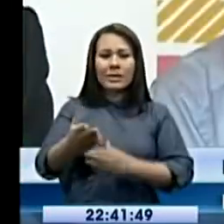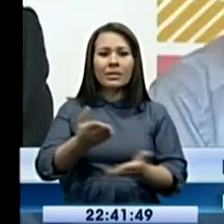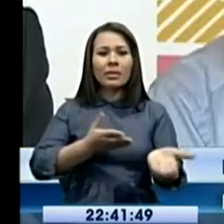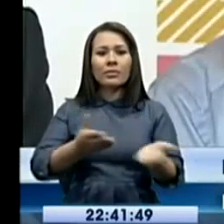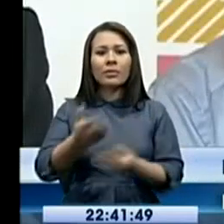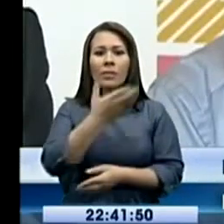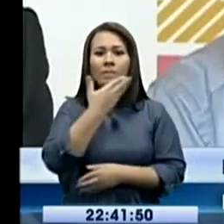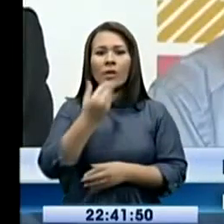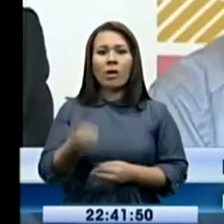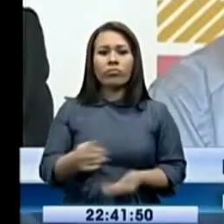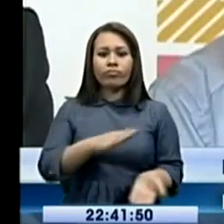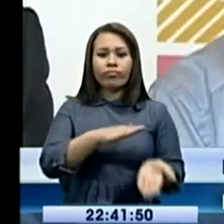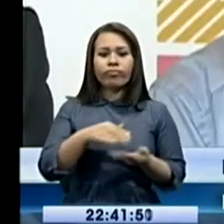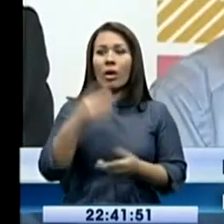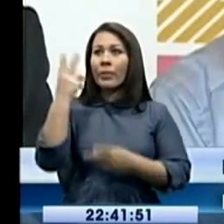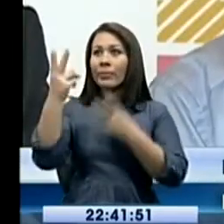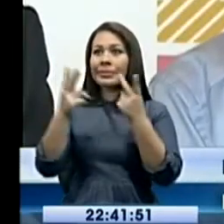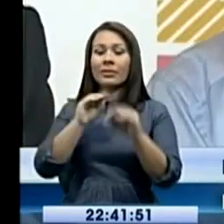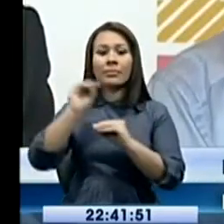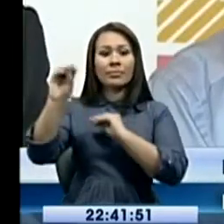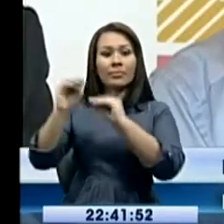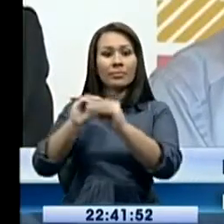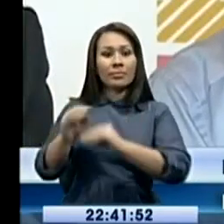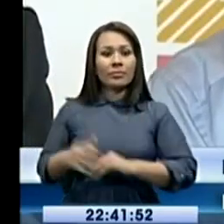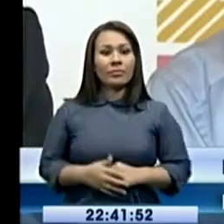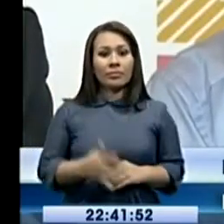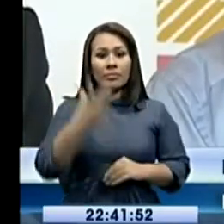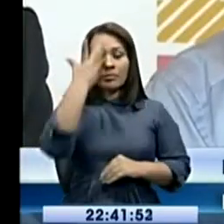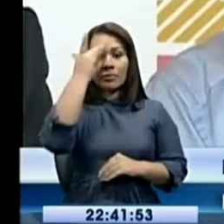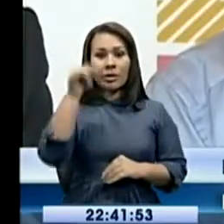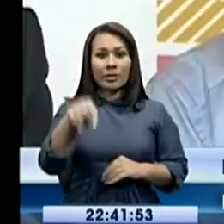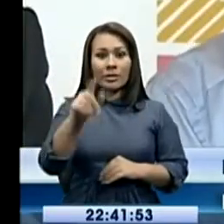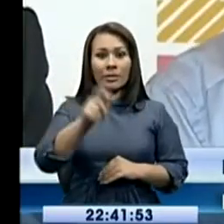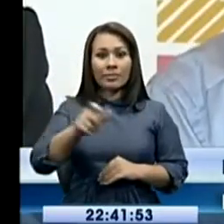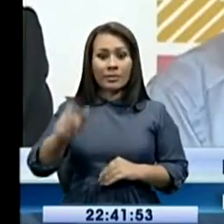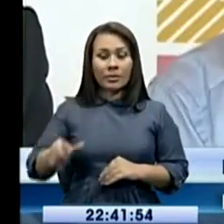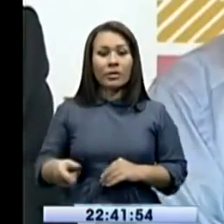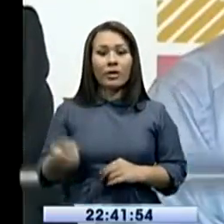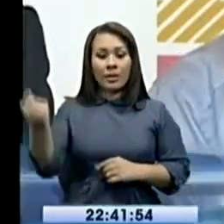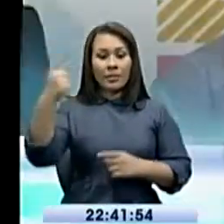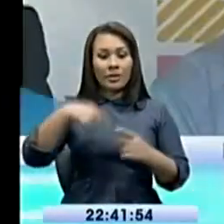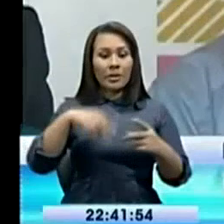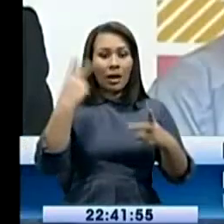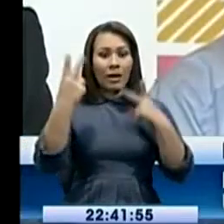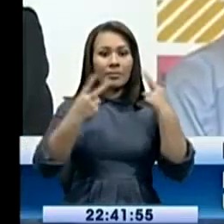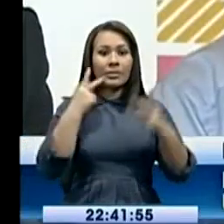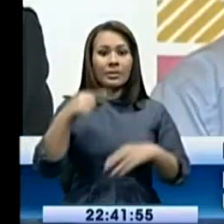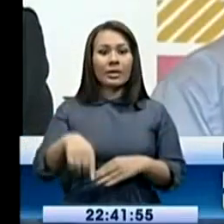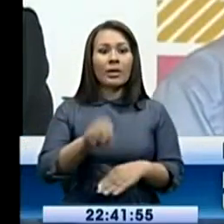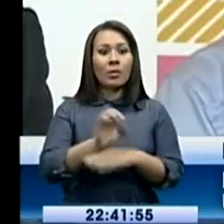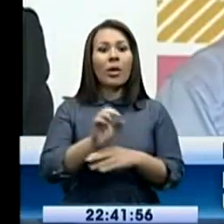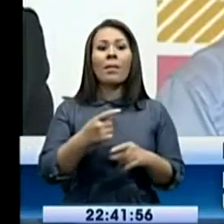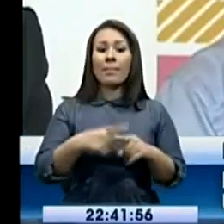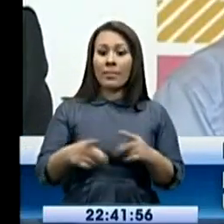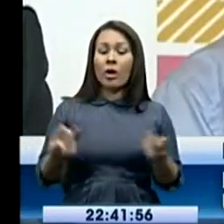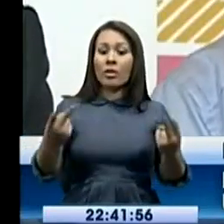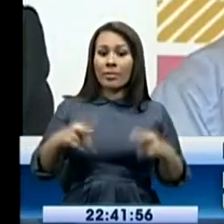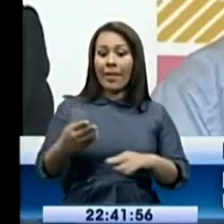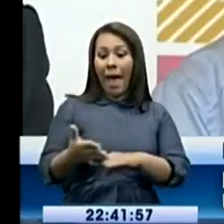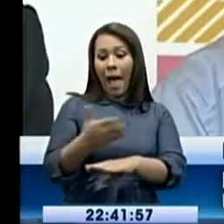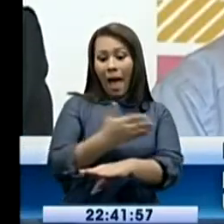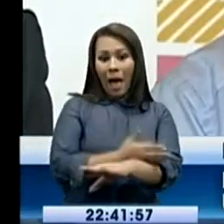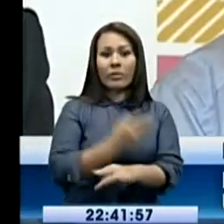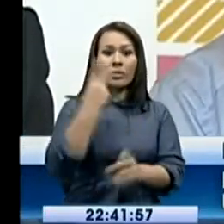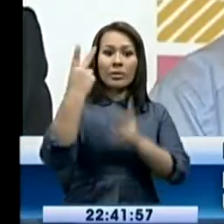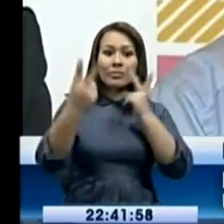armar paquetes turísticos adicionales, porque estas personas vienen a visitar Ecuador por hábitat, pero pueden venir unos días antes para disfrutar,